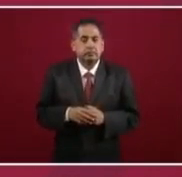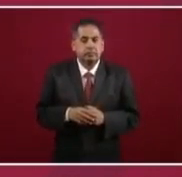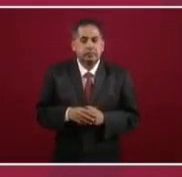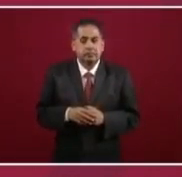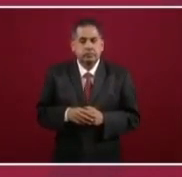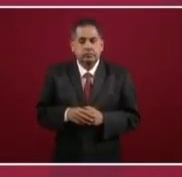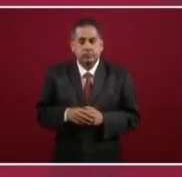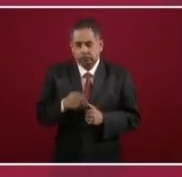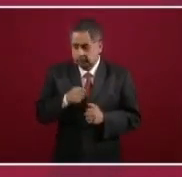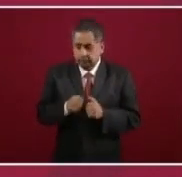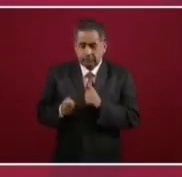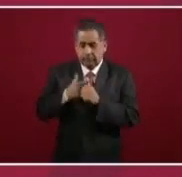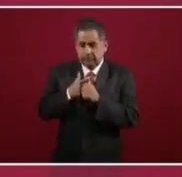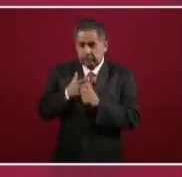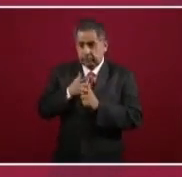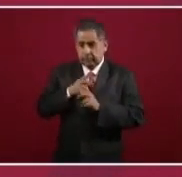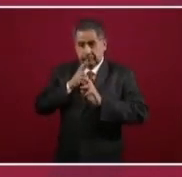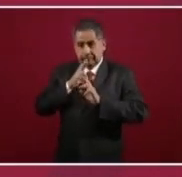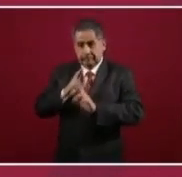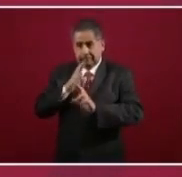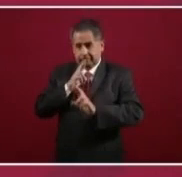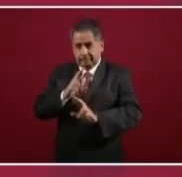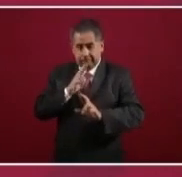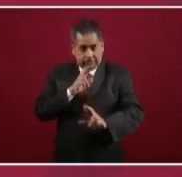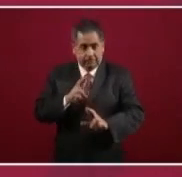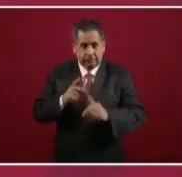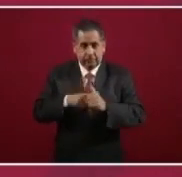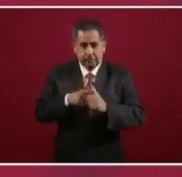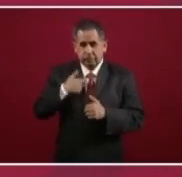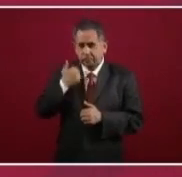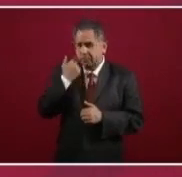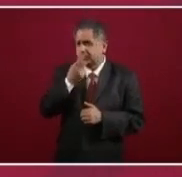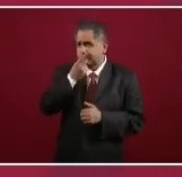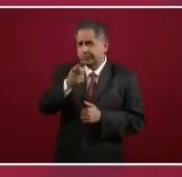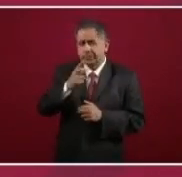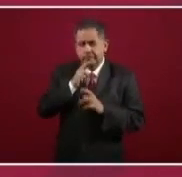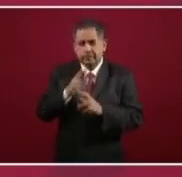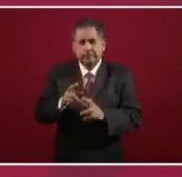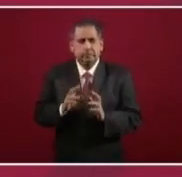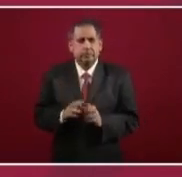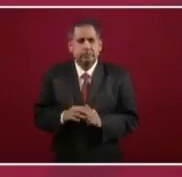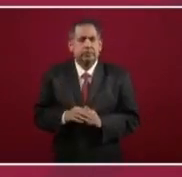mis primeras respuestas que dije